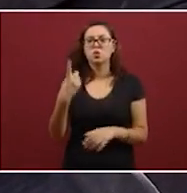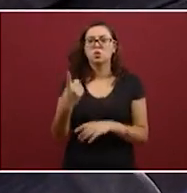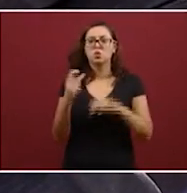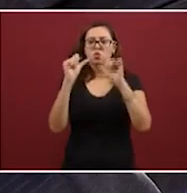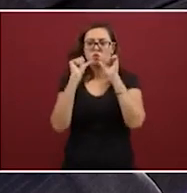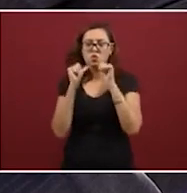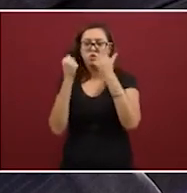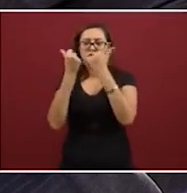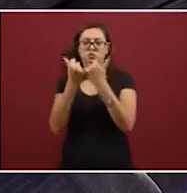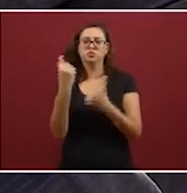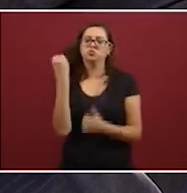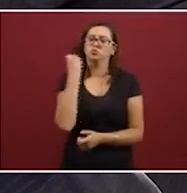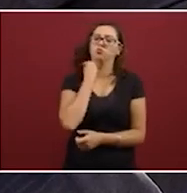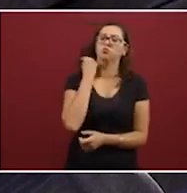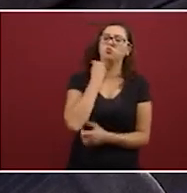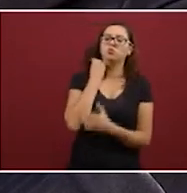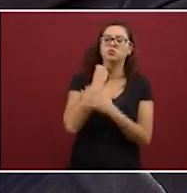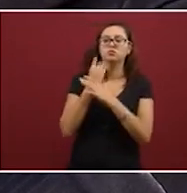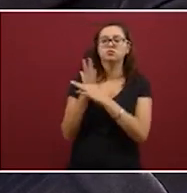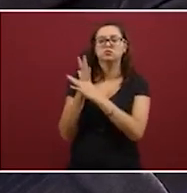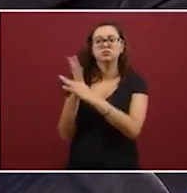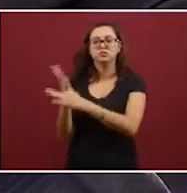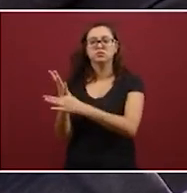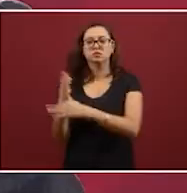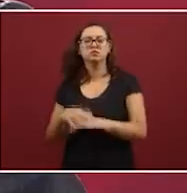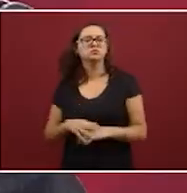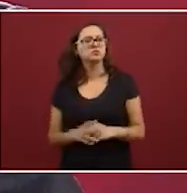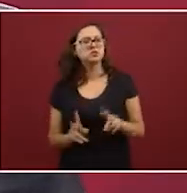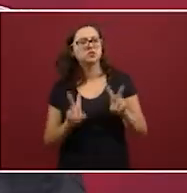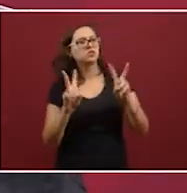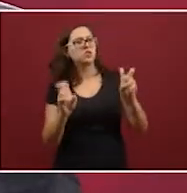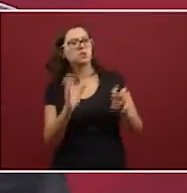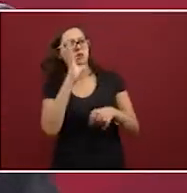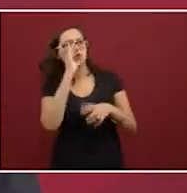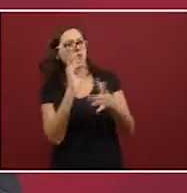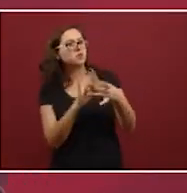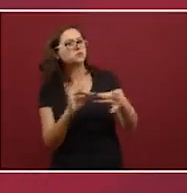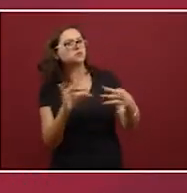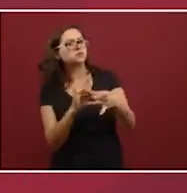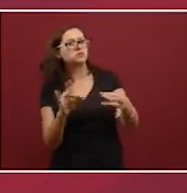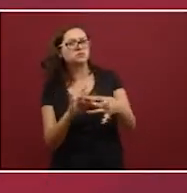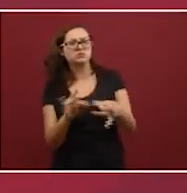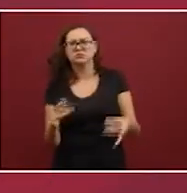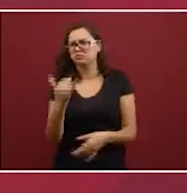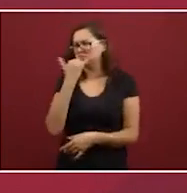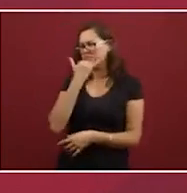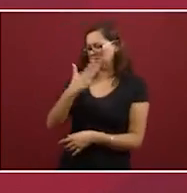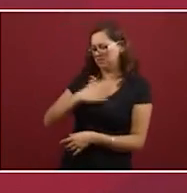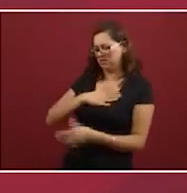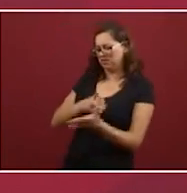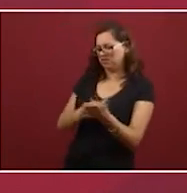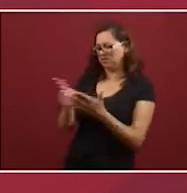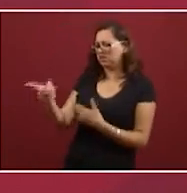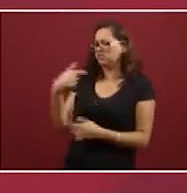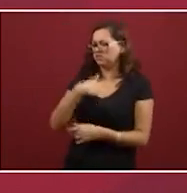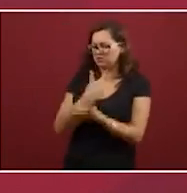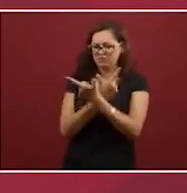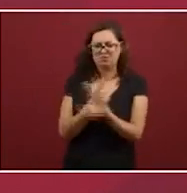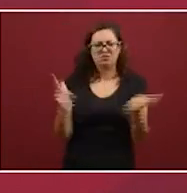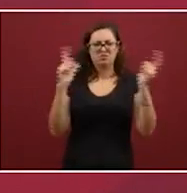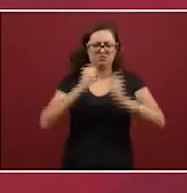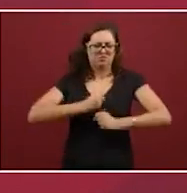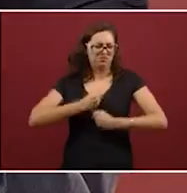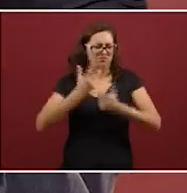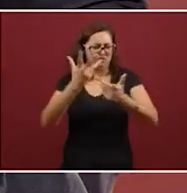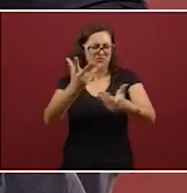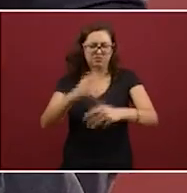decir que no era conveniente que el ejecutivo hable del asunto pues hago uso de mi derecho de manifestación